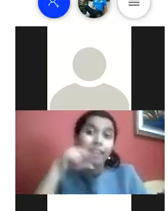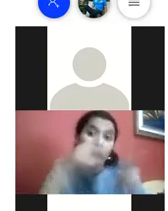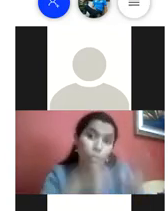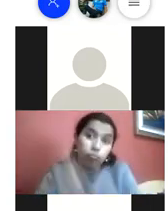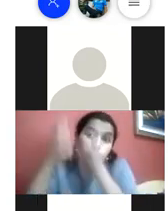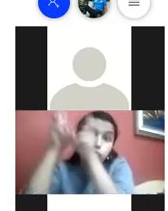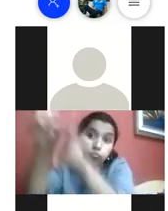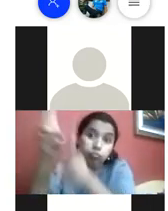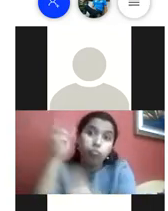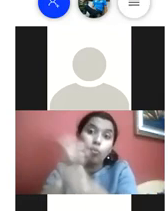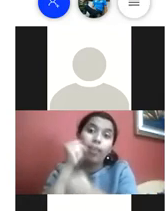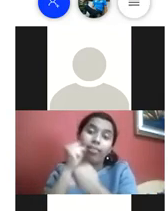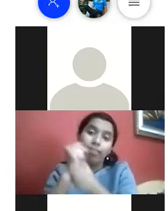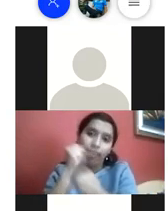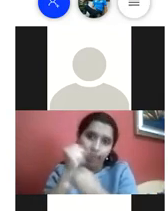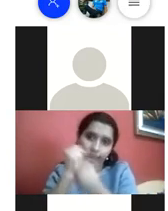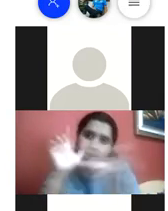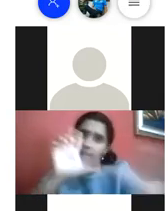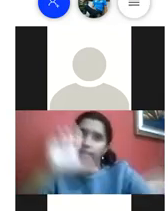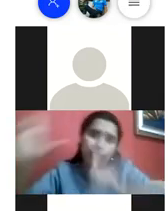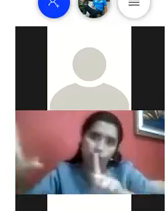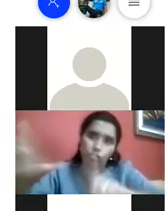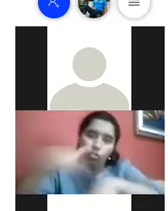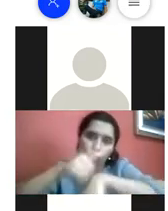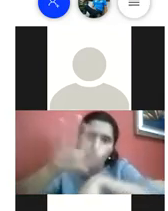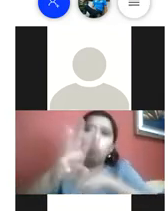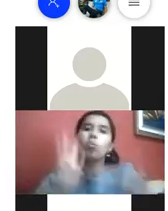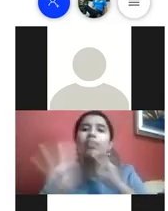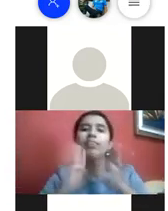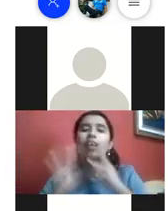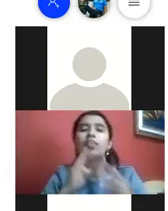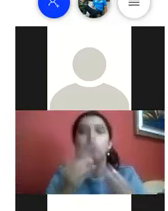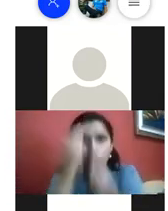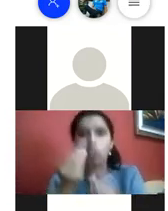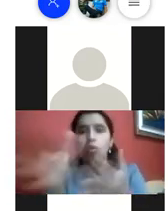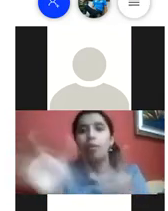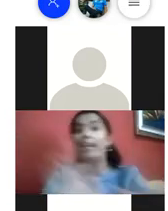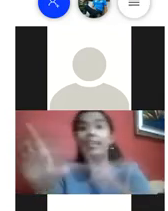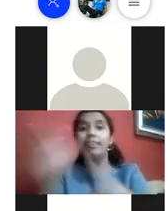igual manera, en cuanto esté lista, yo voy a poner un mensaje en el grupo de WhatsApp.